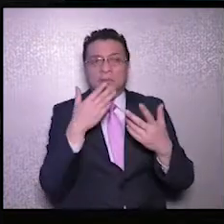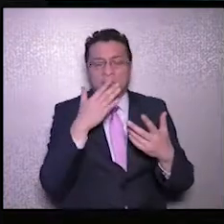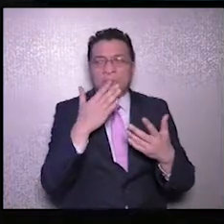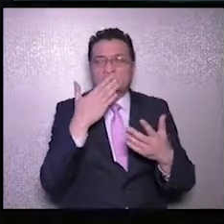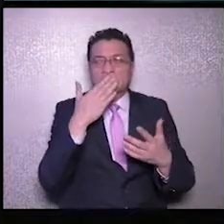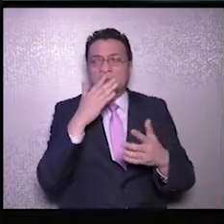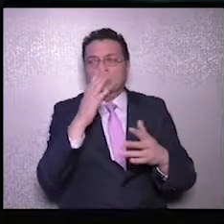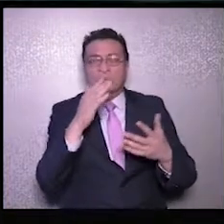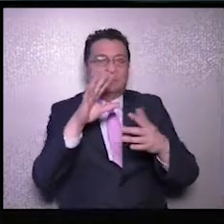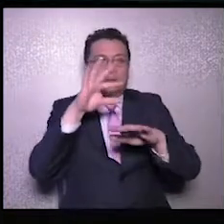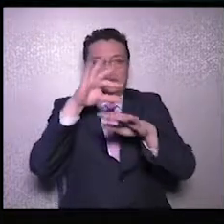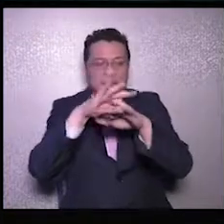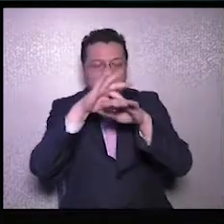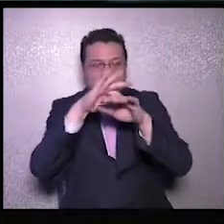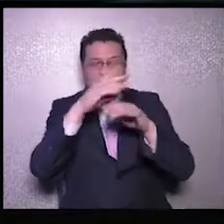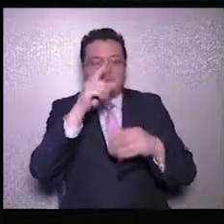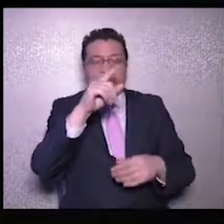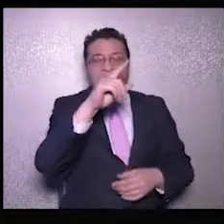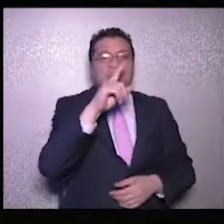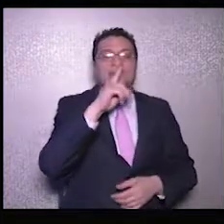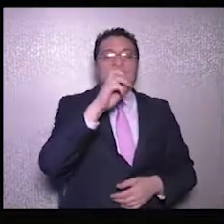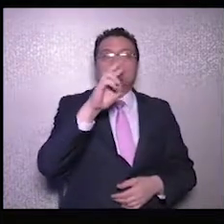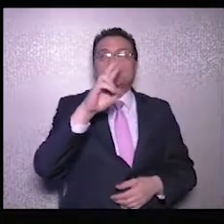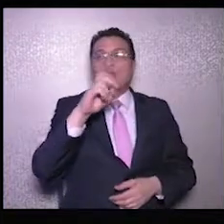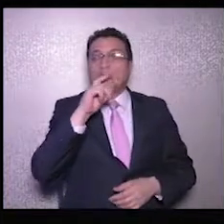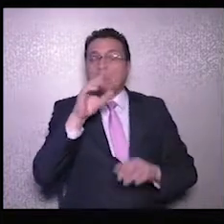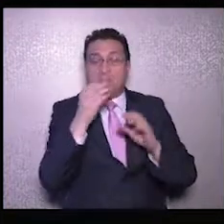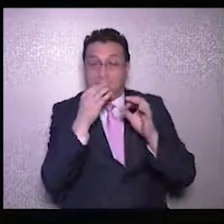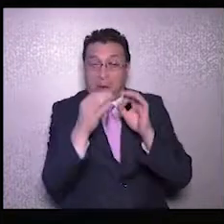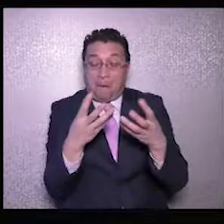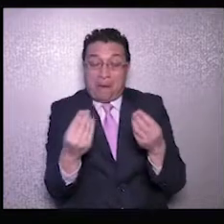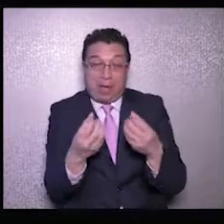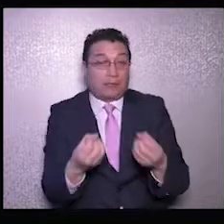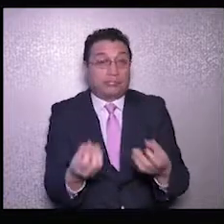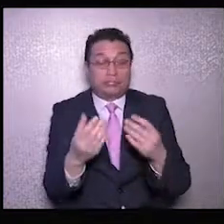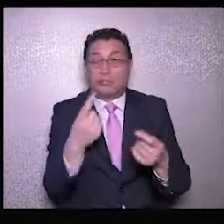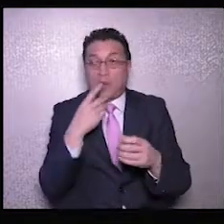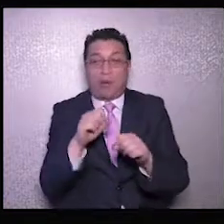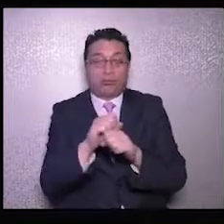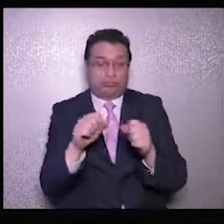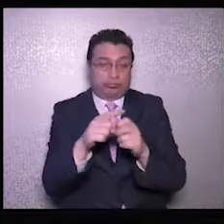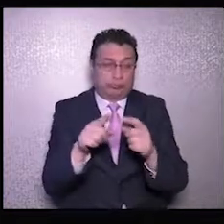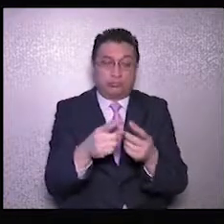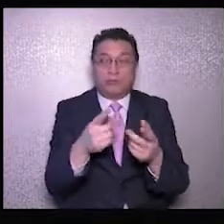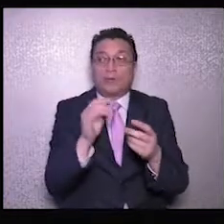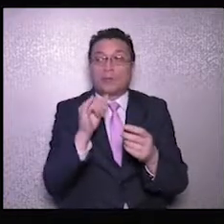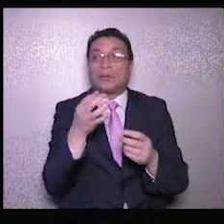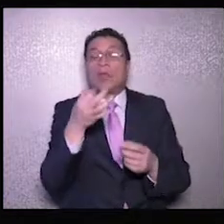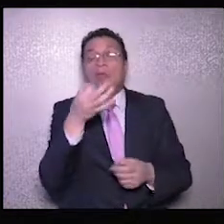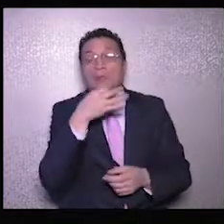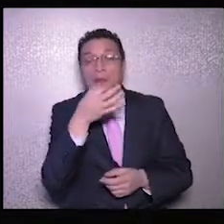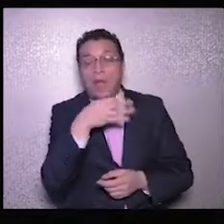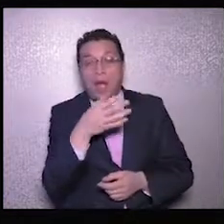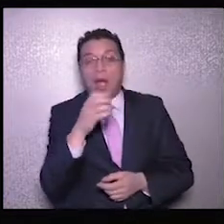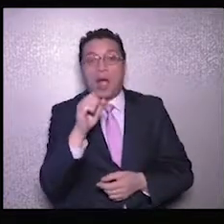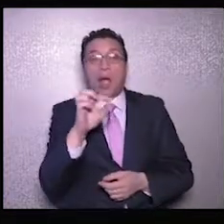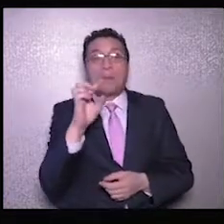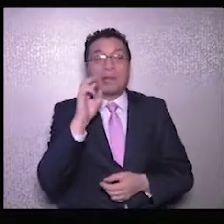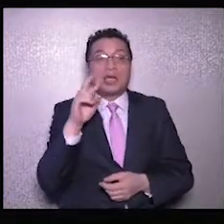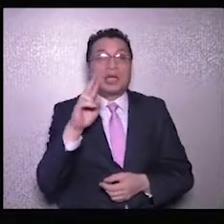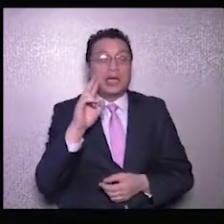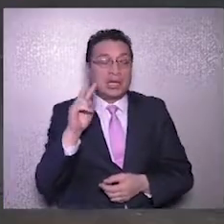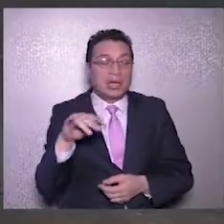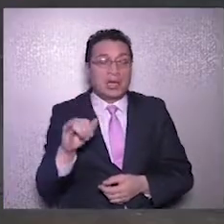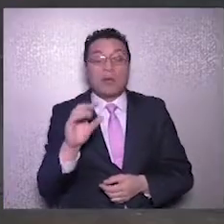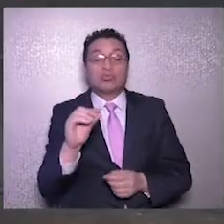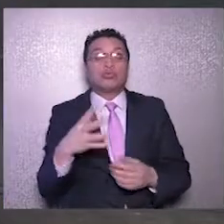médico terrorismo, digamos, que nos encanta hacer a nosotros, no, se le va a reventar la arteria, qué sé yo, y un poquito de aspirina, un poquito de estatina, un